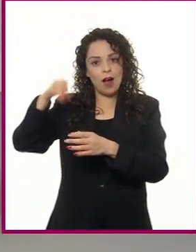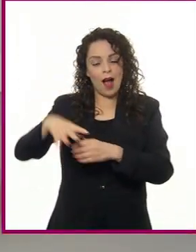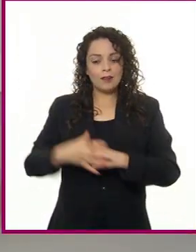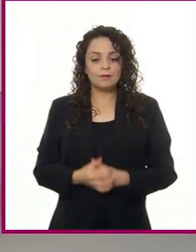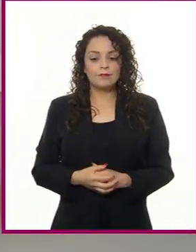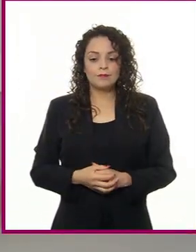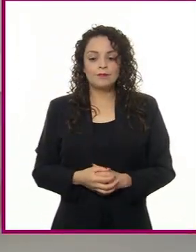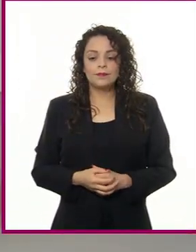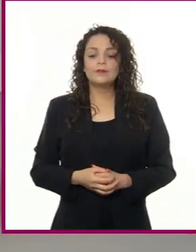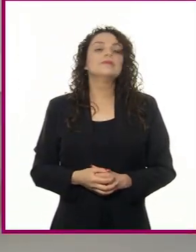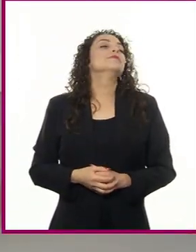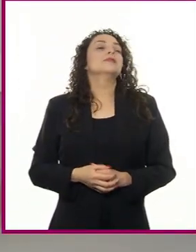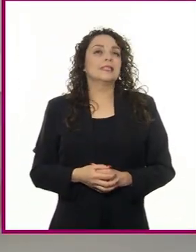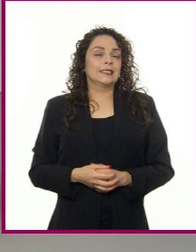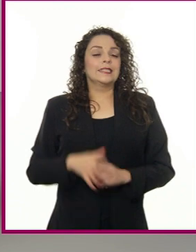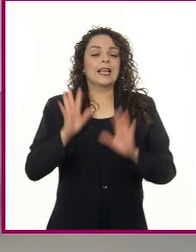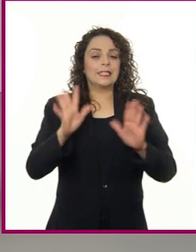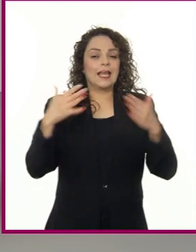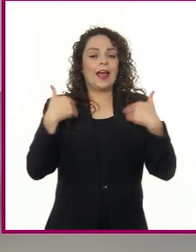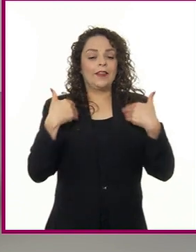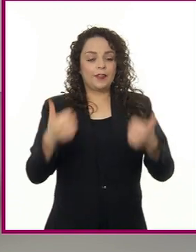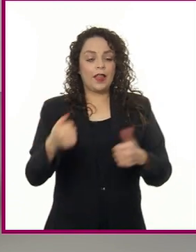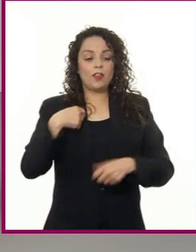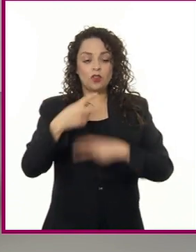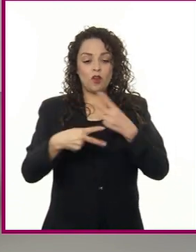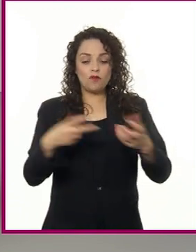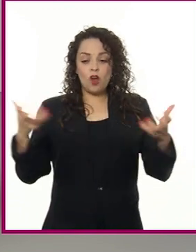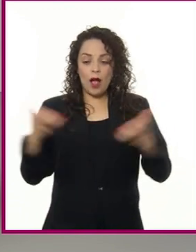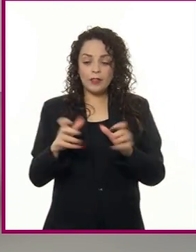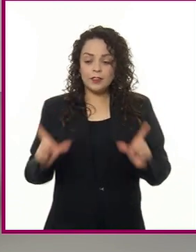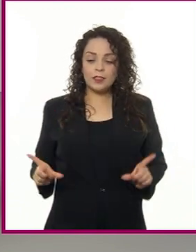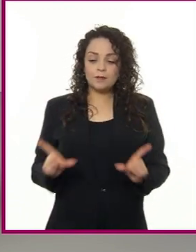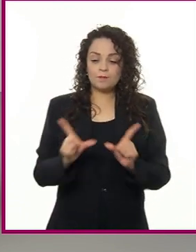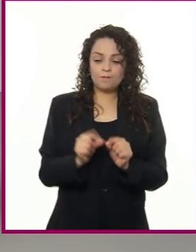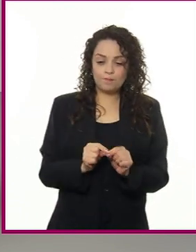entendí. Bueno, haré el boceto de la versión acortada.